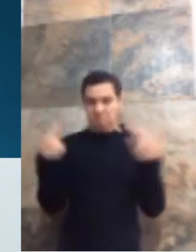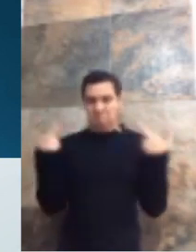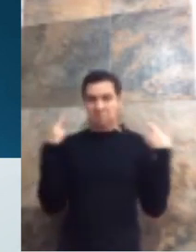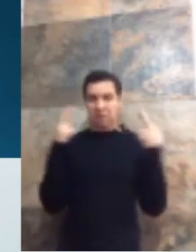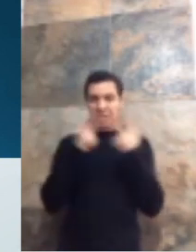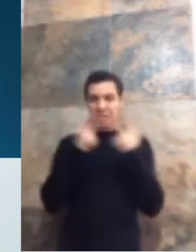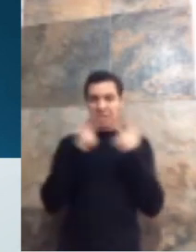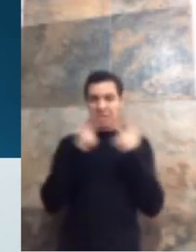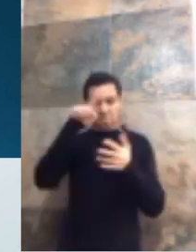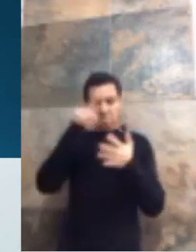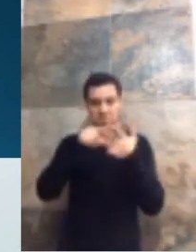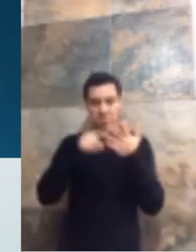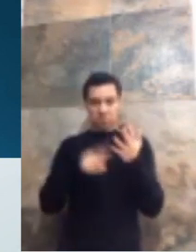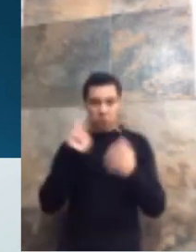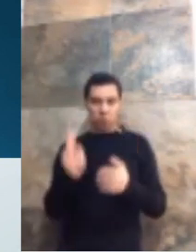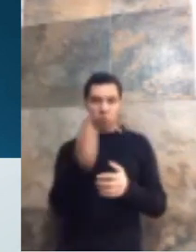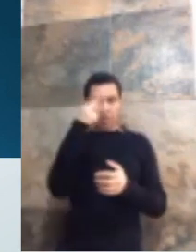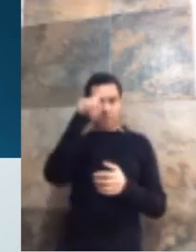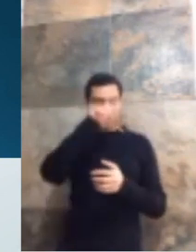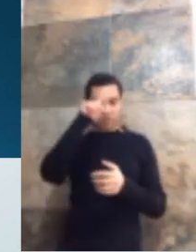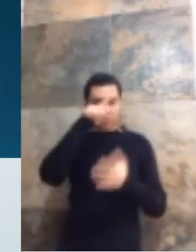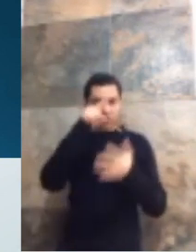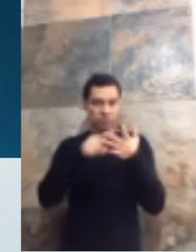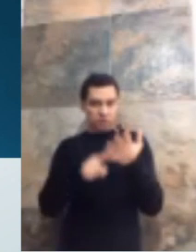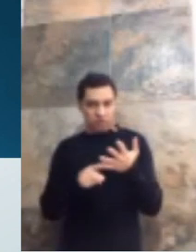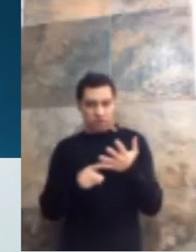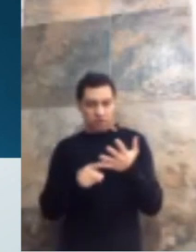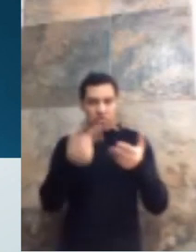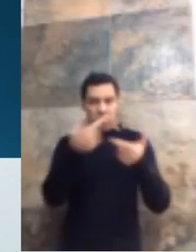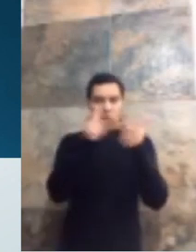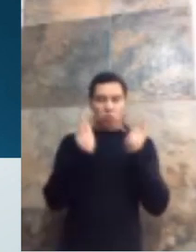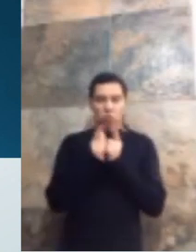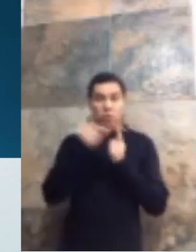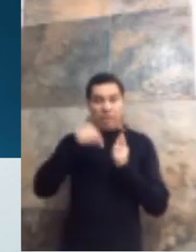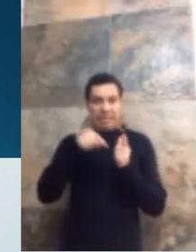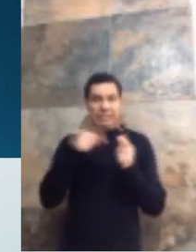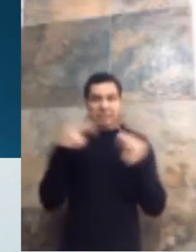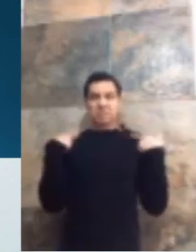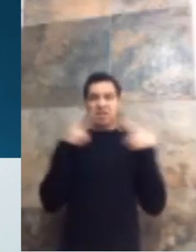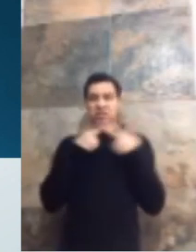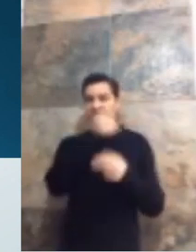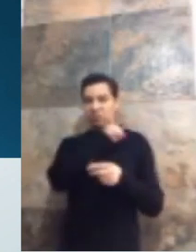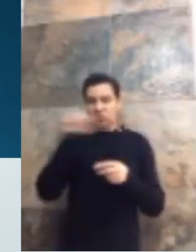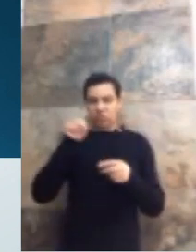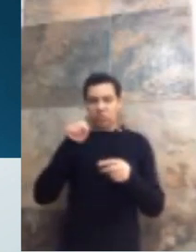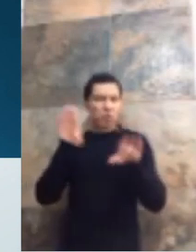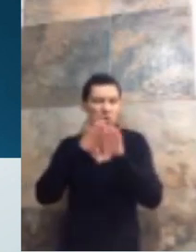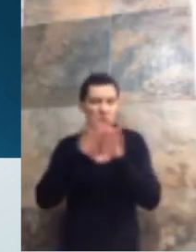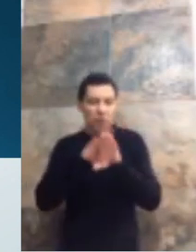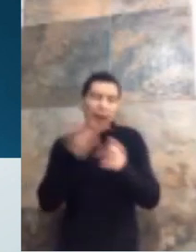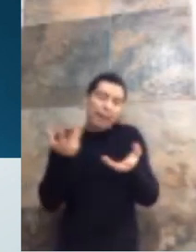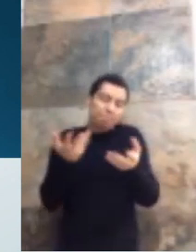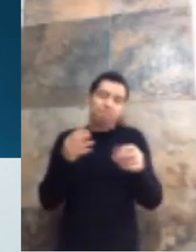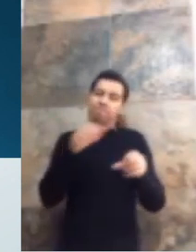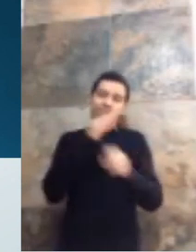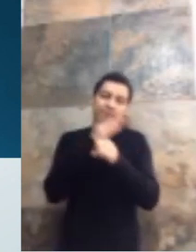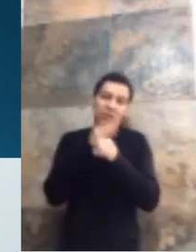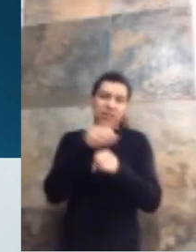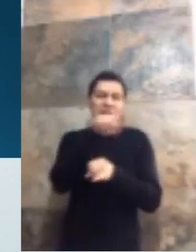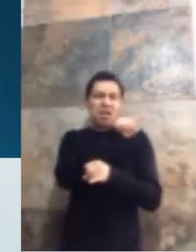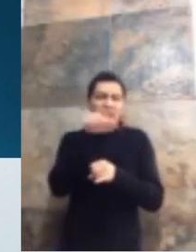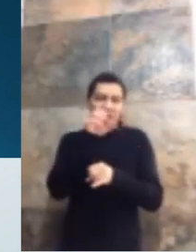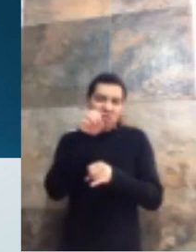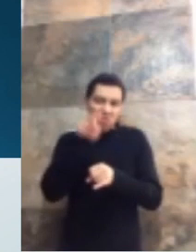su enseñanza a distancia, y que tiene estos 3 componentes: adaptar un plan de clase a modalidad no